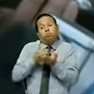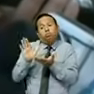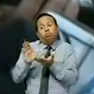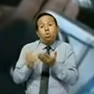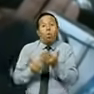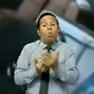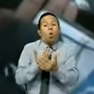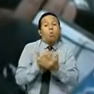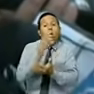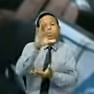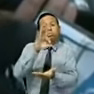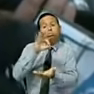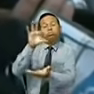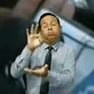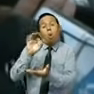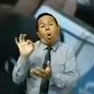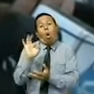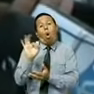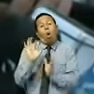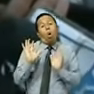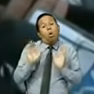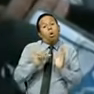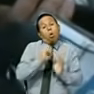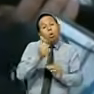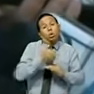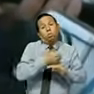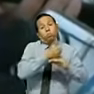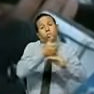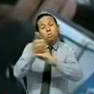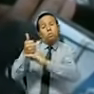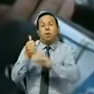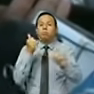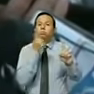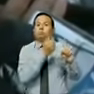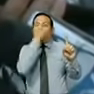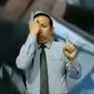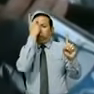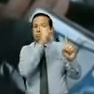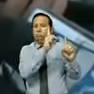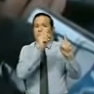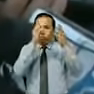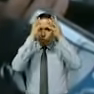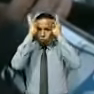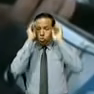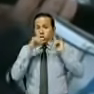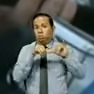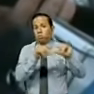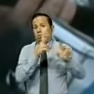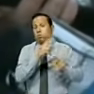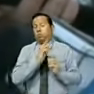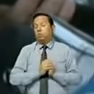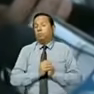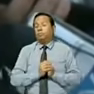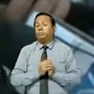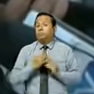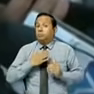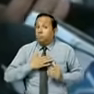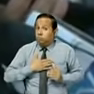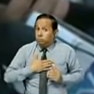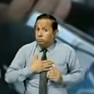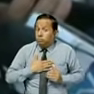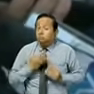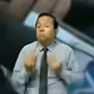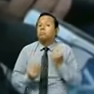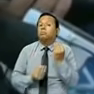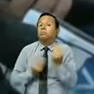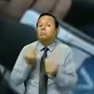secretarios, nombrar otras autoridades, eso ya lo decidirá el alcalde en estos momentos. Por mi parte,